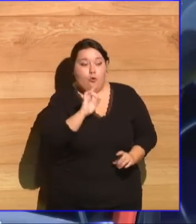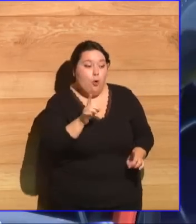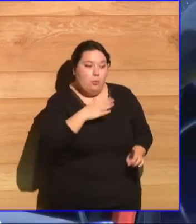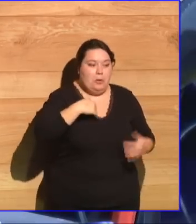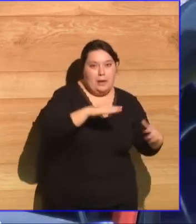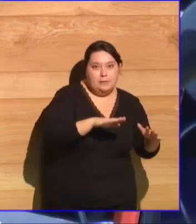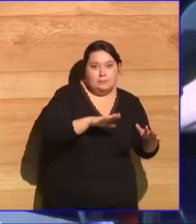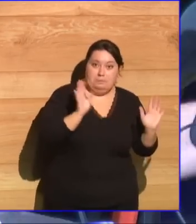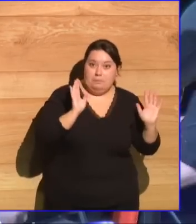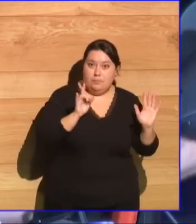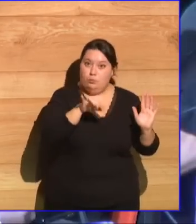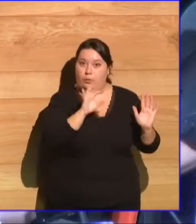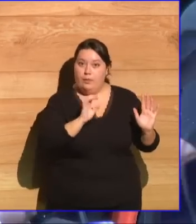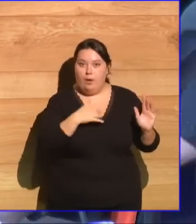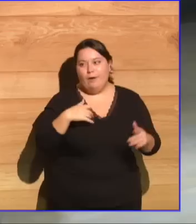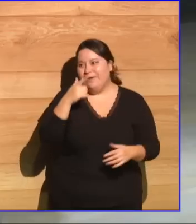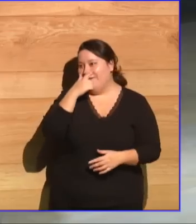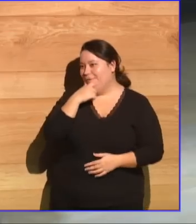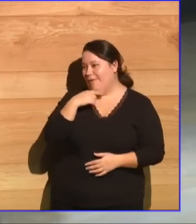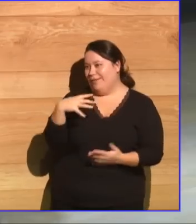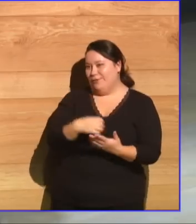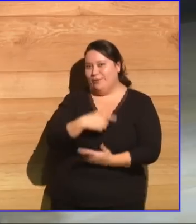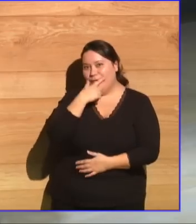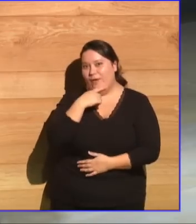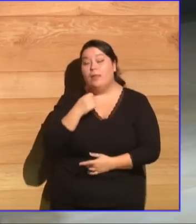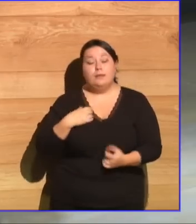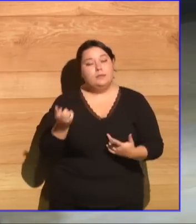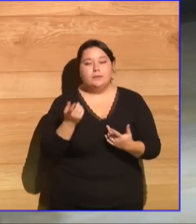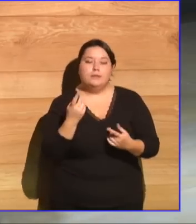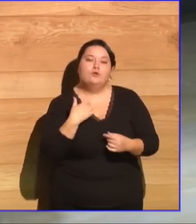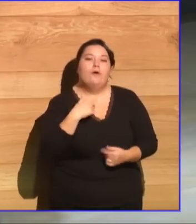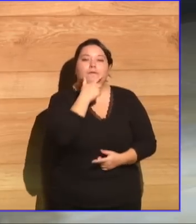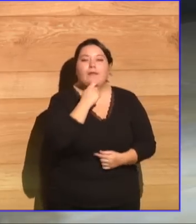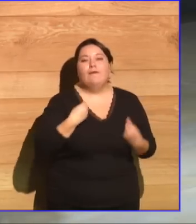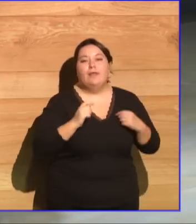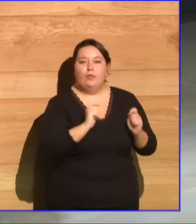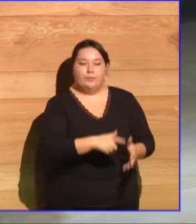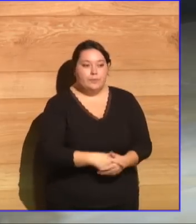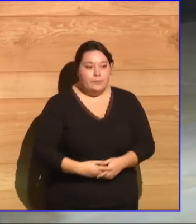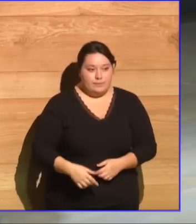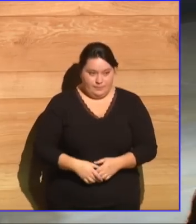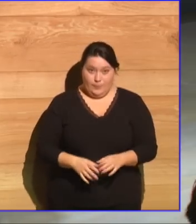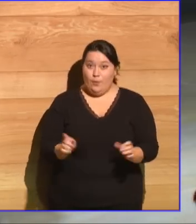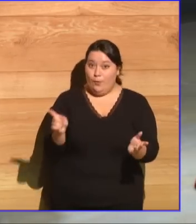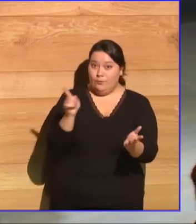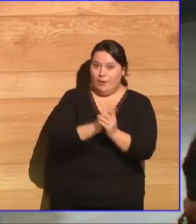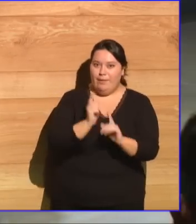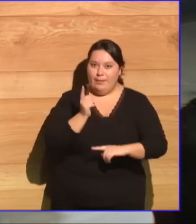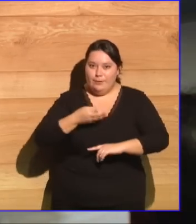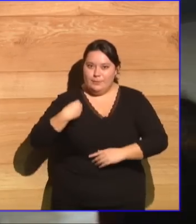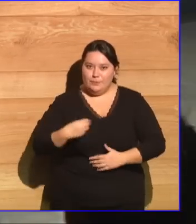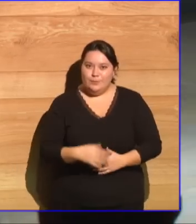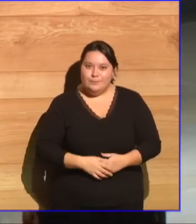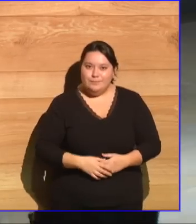programa. Vale. ¿Vale? Qué fácil es todo, madre ¿Ves, mía. Javi? Sí, yo estoy para facilitaros la vida. Steven Spielberg, ¿eh? Hay que ver